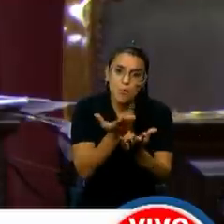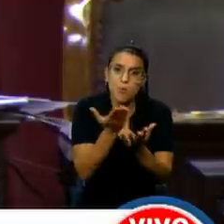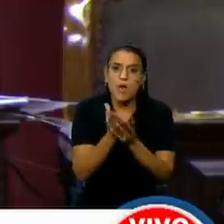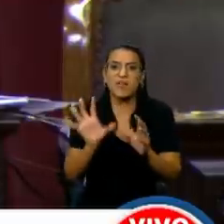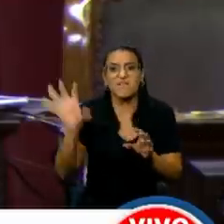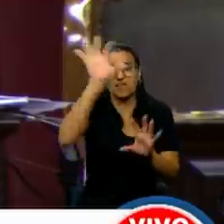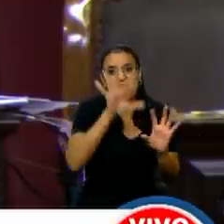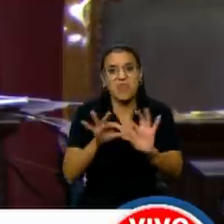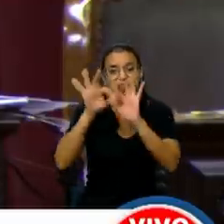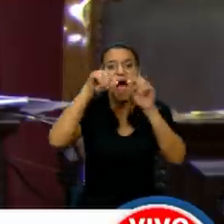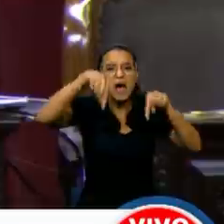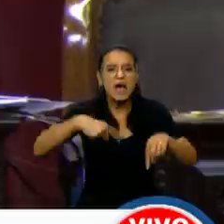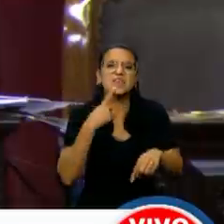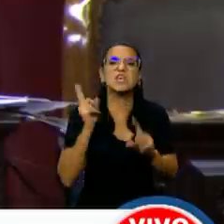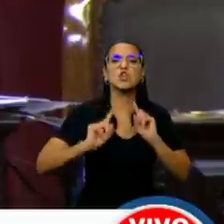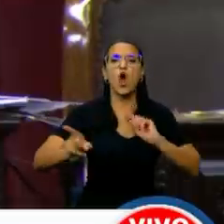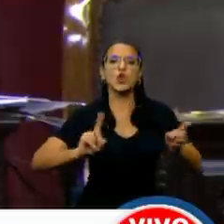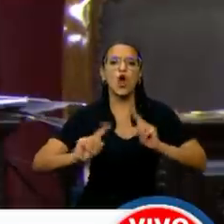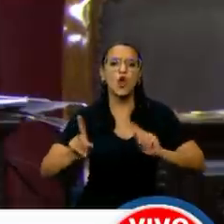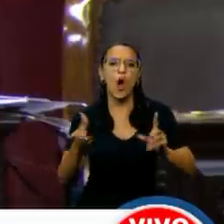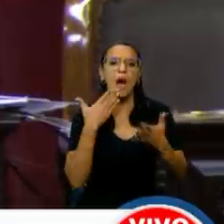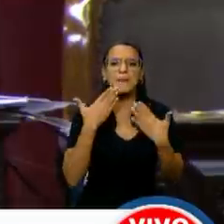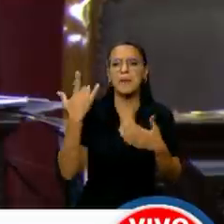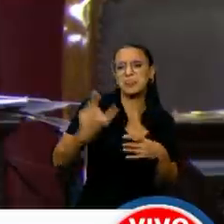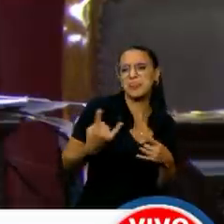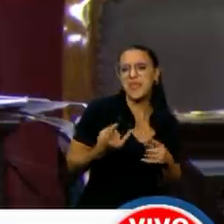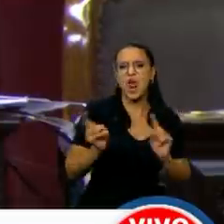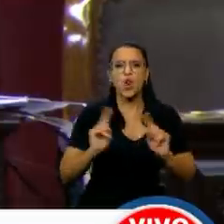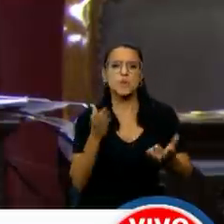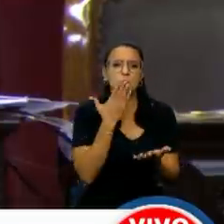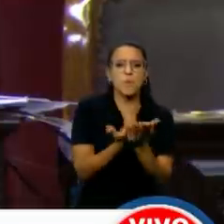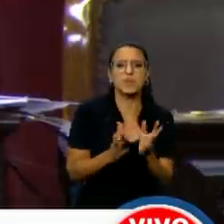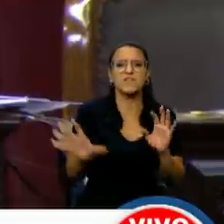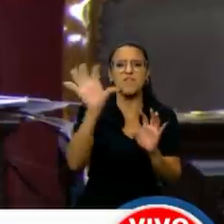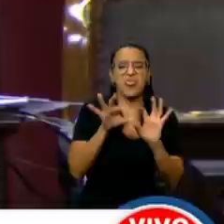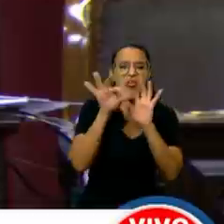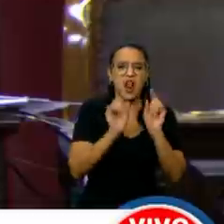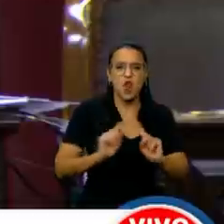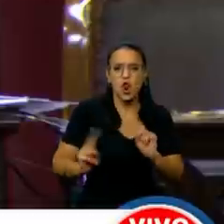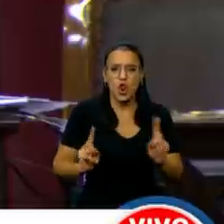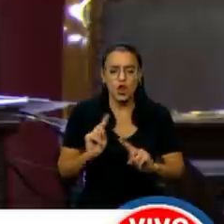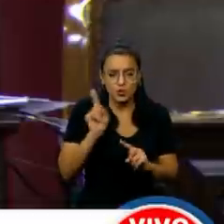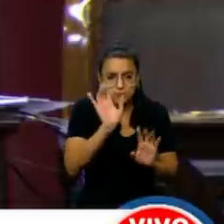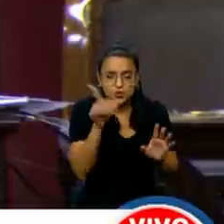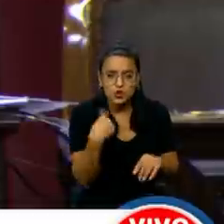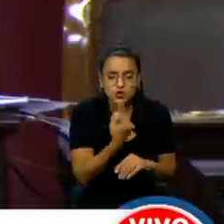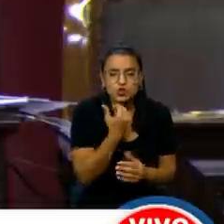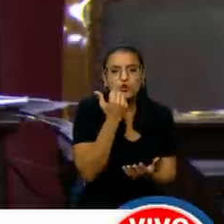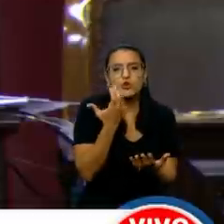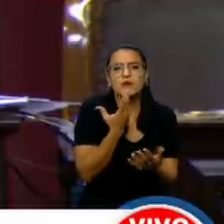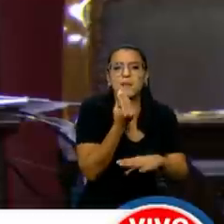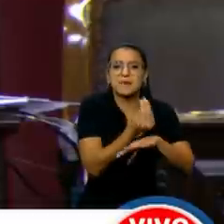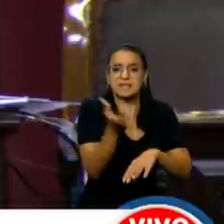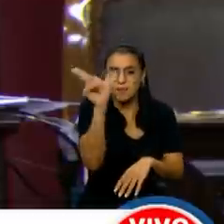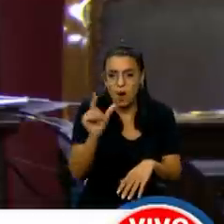aunque aquí se esté negando y se hable de mentiras y de que no es una propuesta muy federal nosotros representamos al pueblo de la